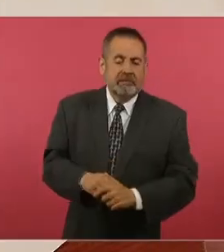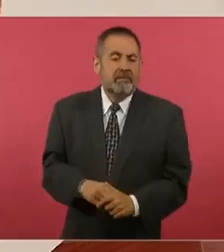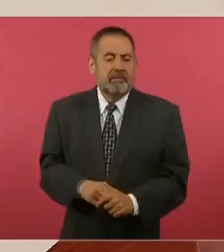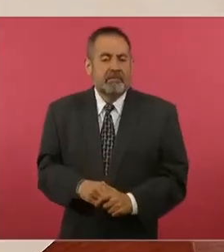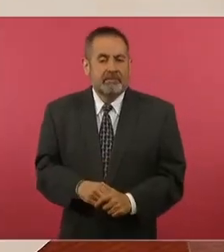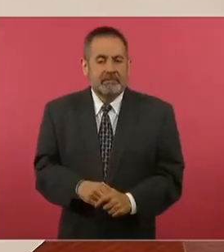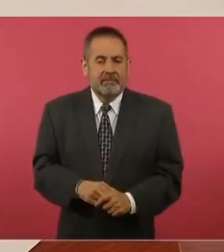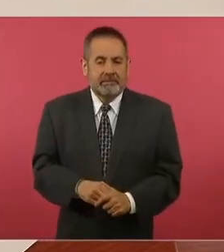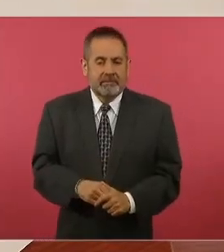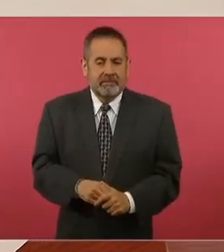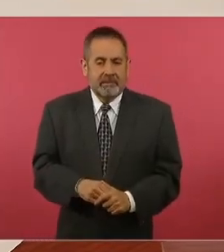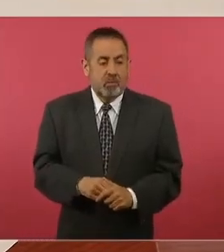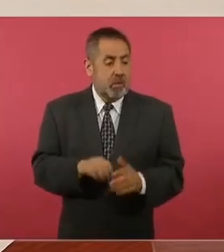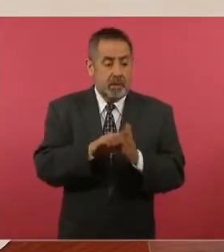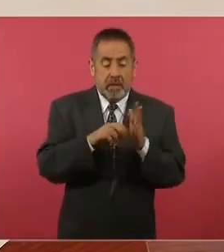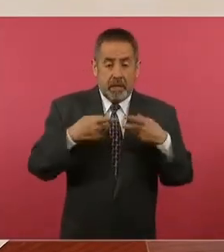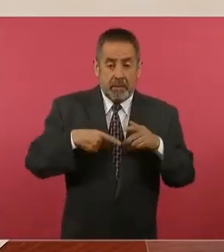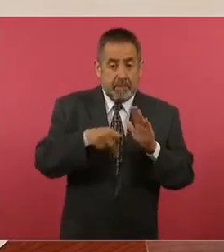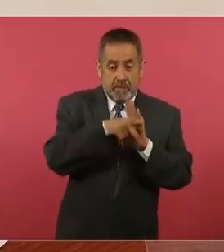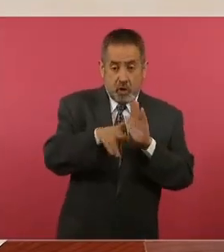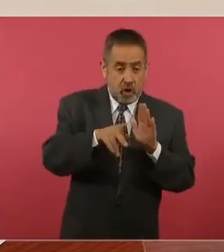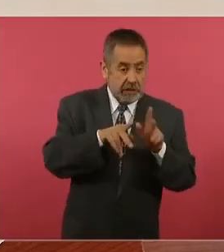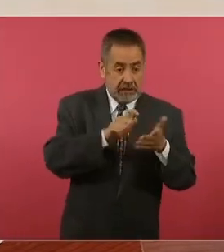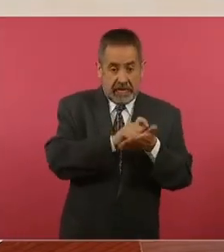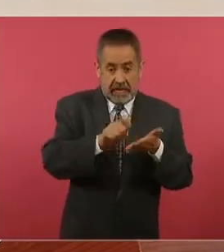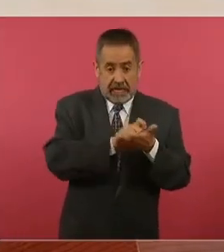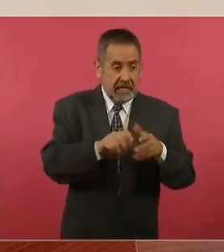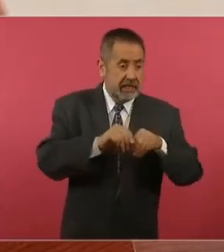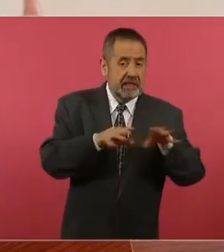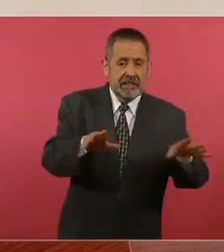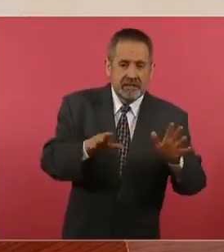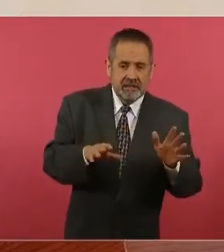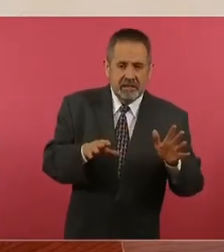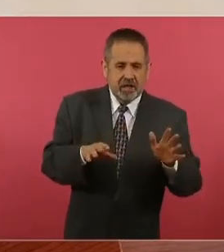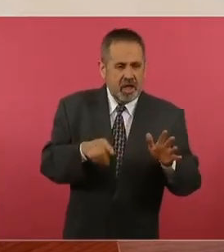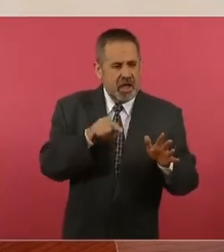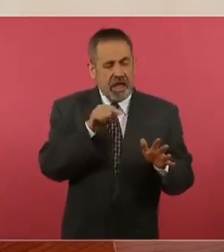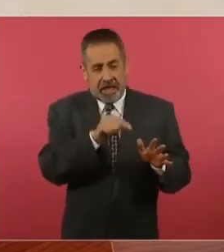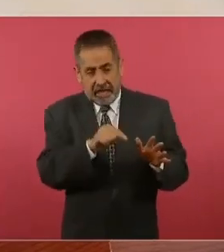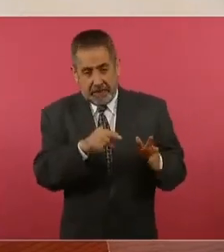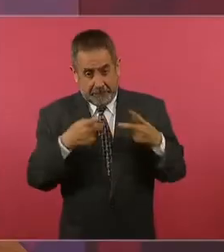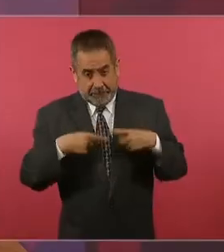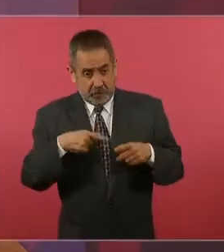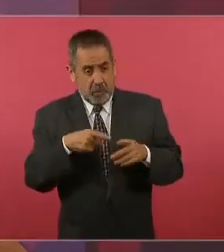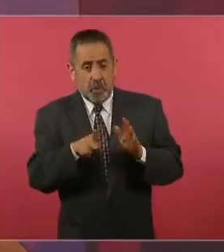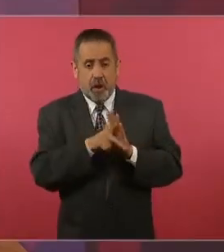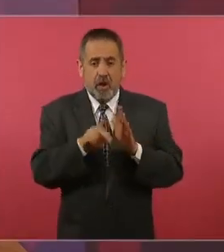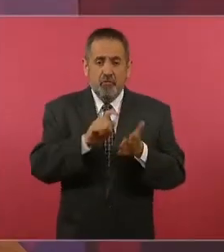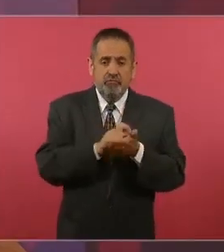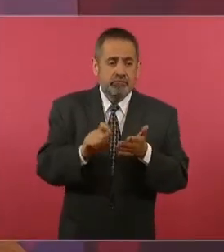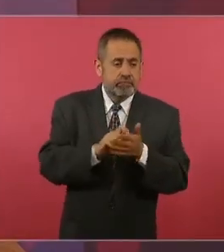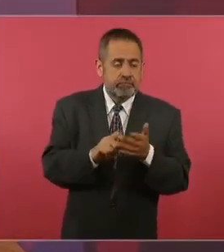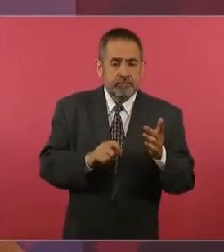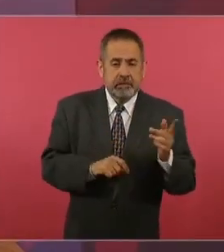que un periodista va a tener la libertad, un